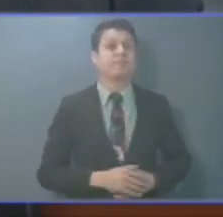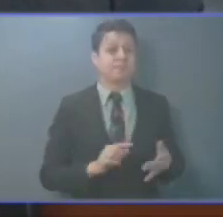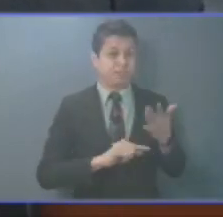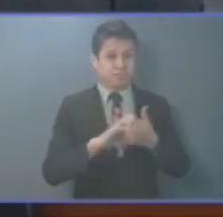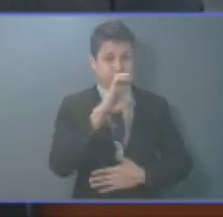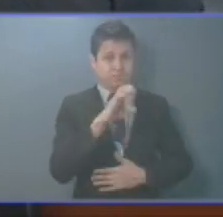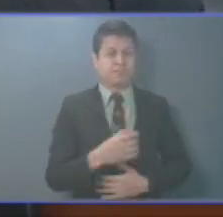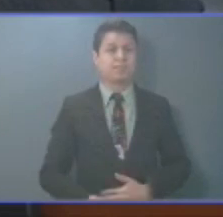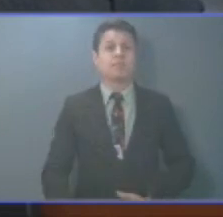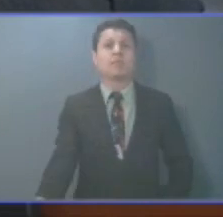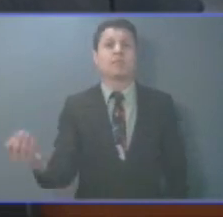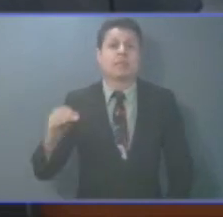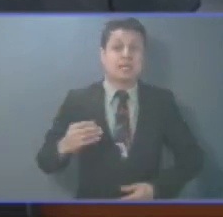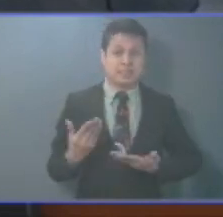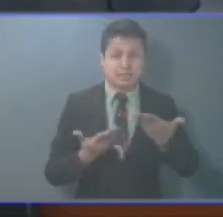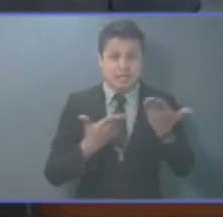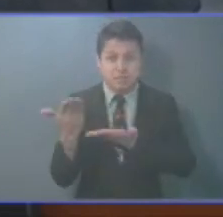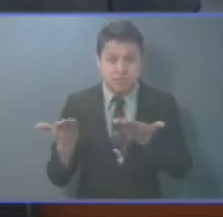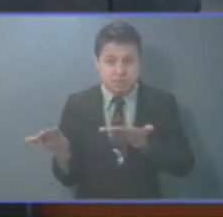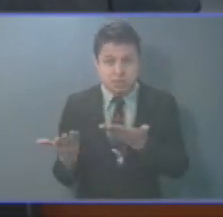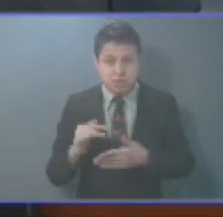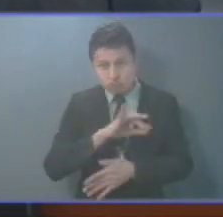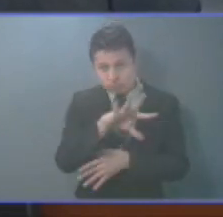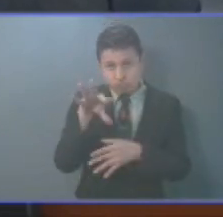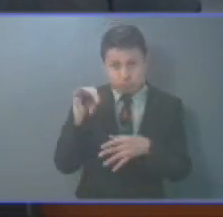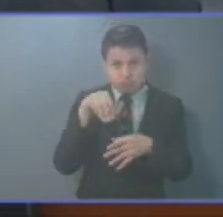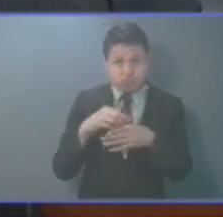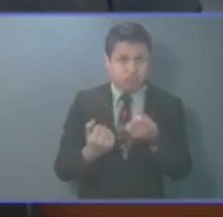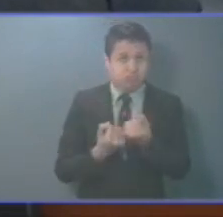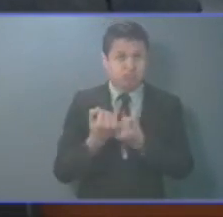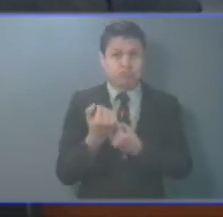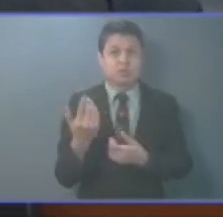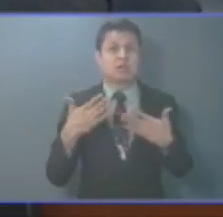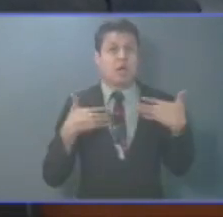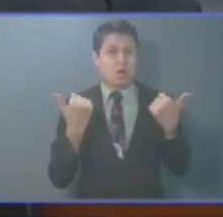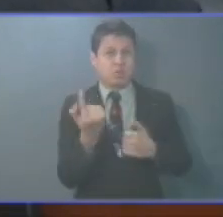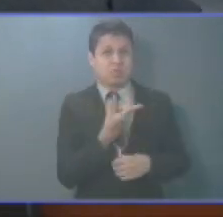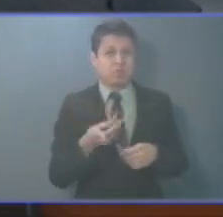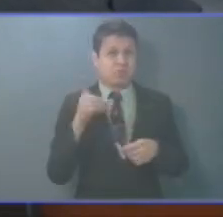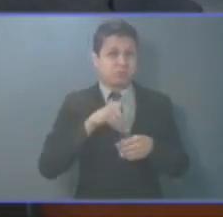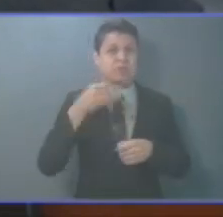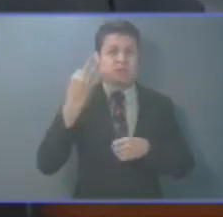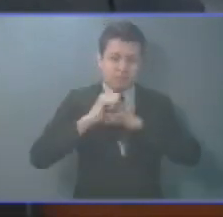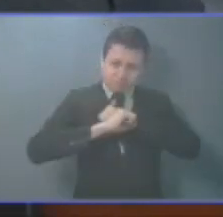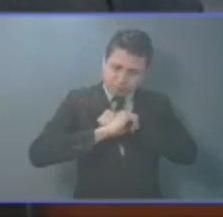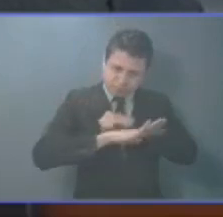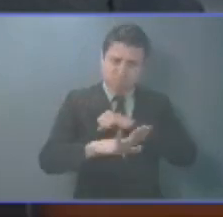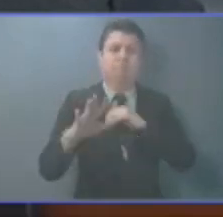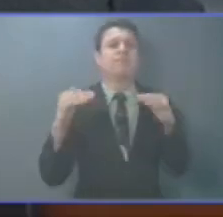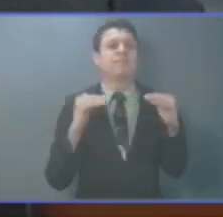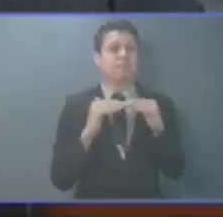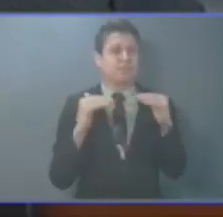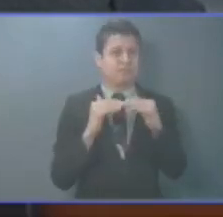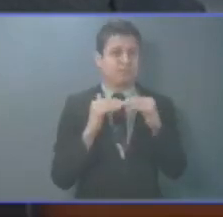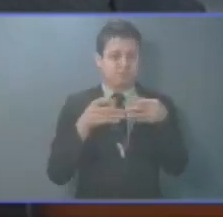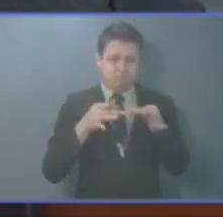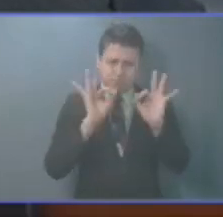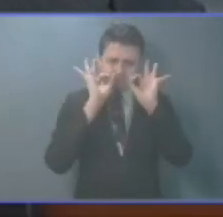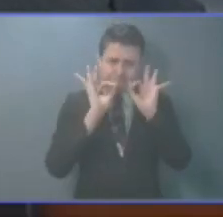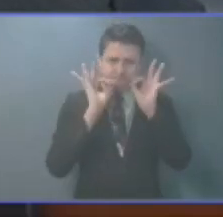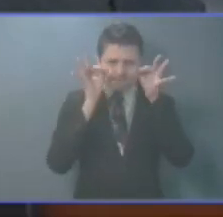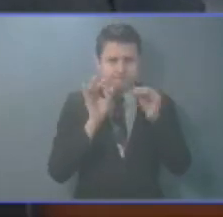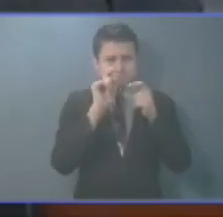Promover la atención integral en la salud de las personas con discapacidad de forma cálida, eficaz y